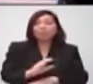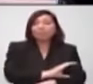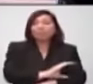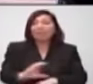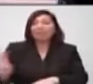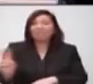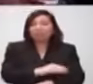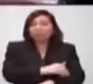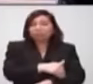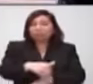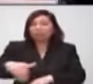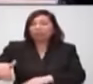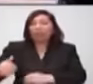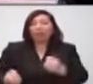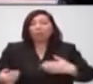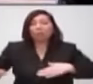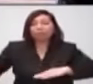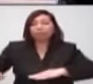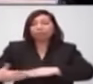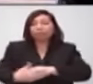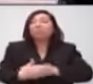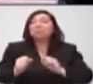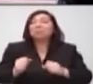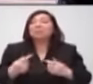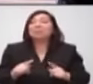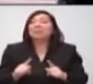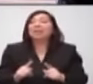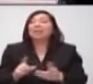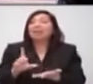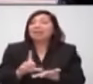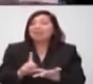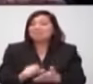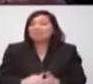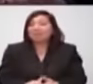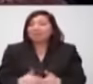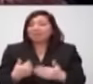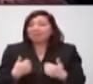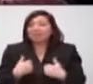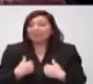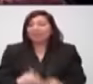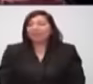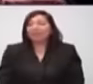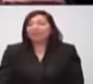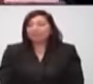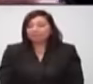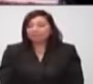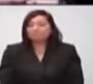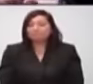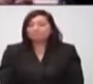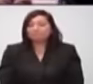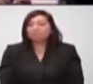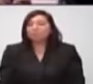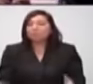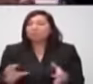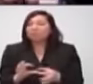conectada con las obras que venimos realizando y que van a permitir que la ciudad de Lima tenga prácticamente ya una